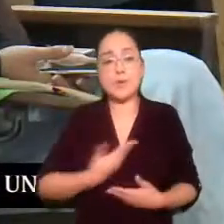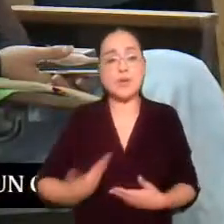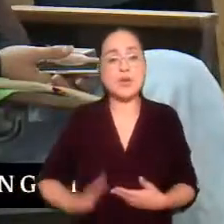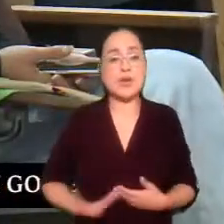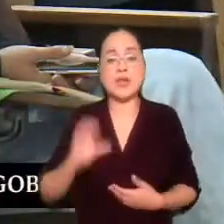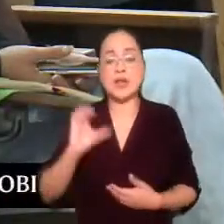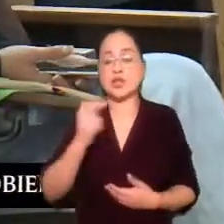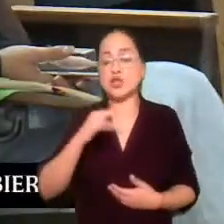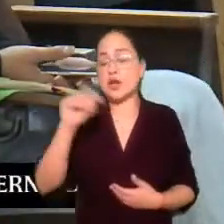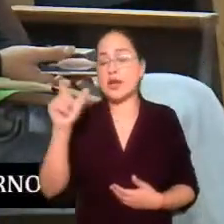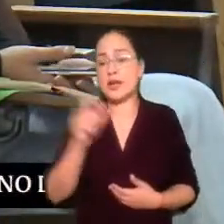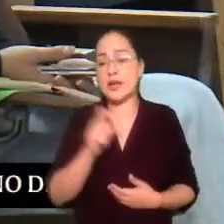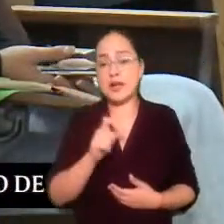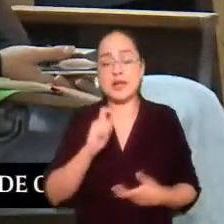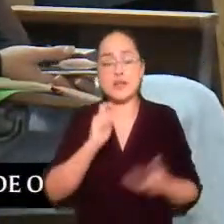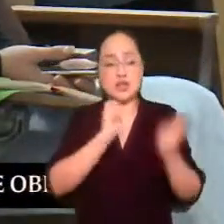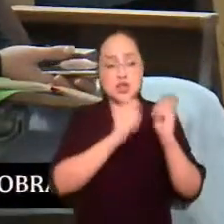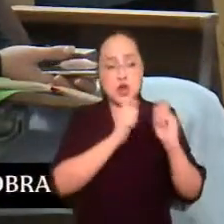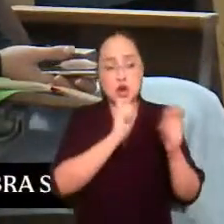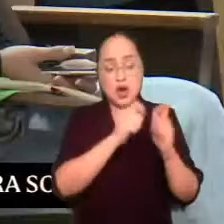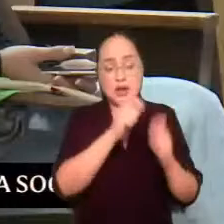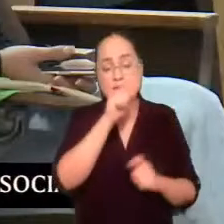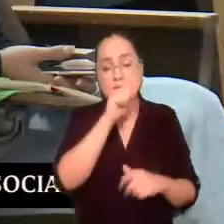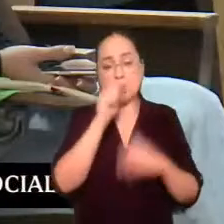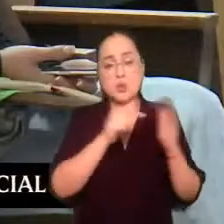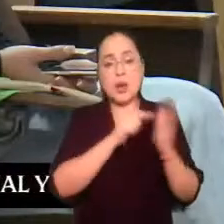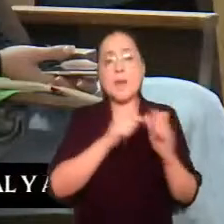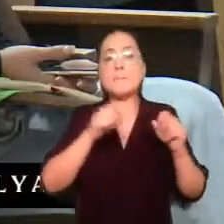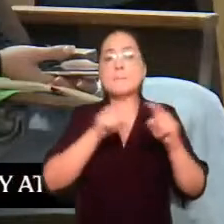las dos le vamos a apoyar incluso